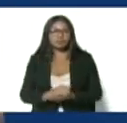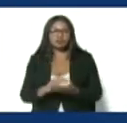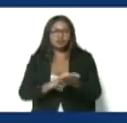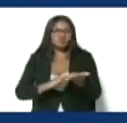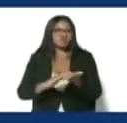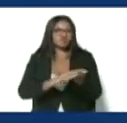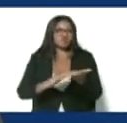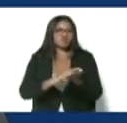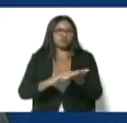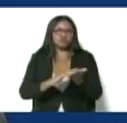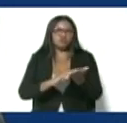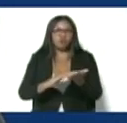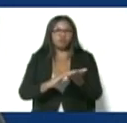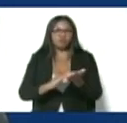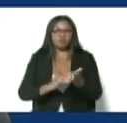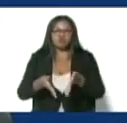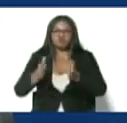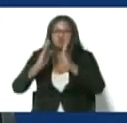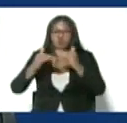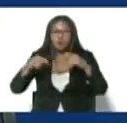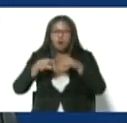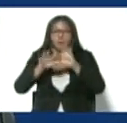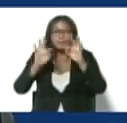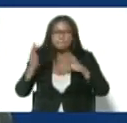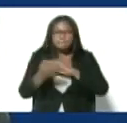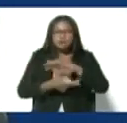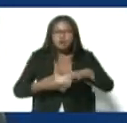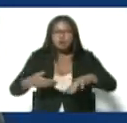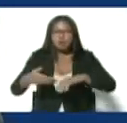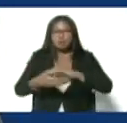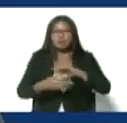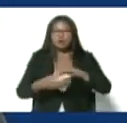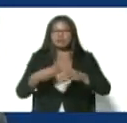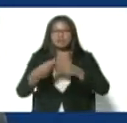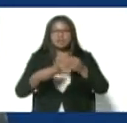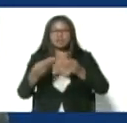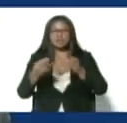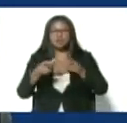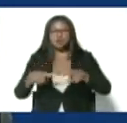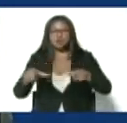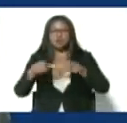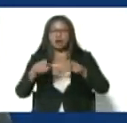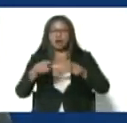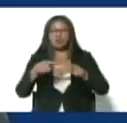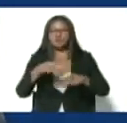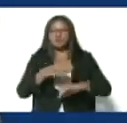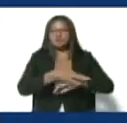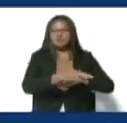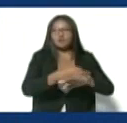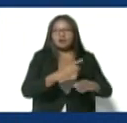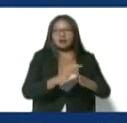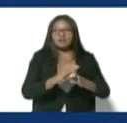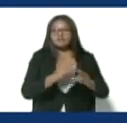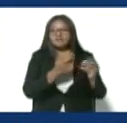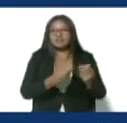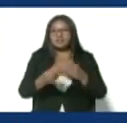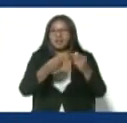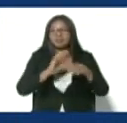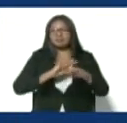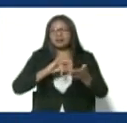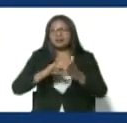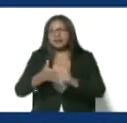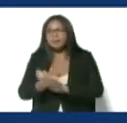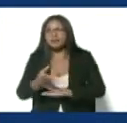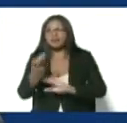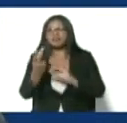estructural al problema crean los paraísos fiscales para que esos dineros sucios del